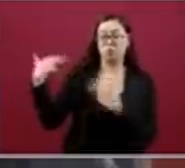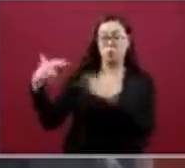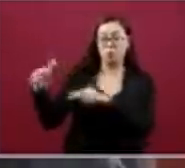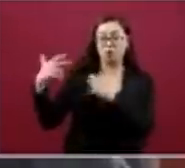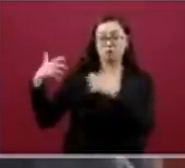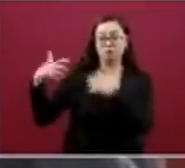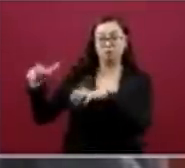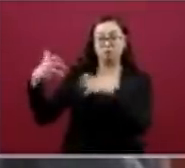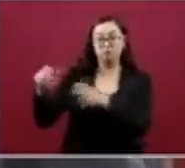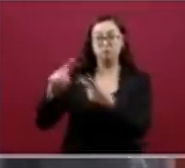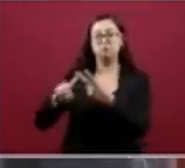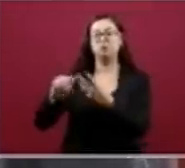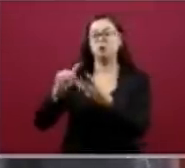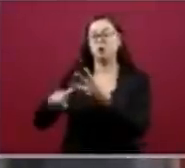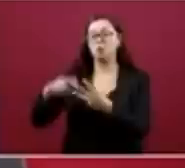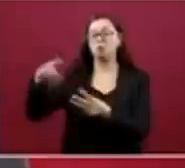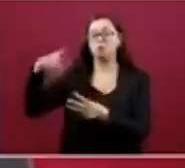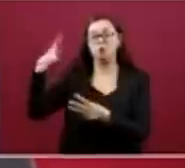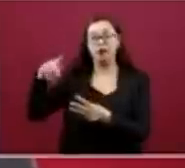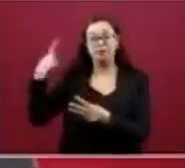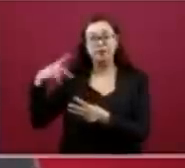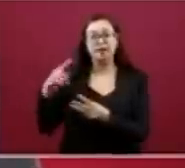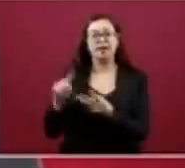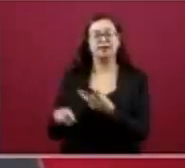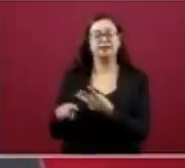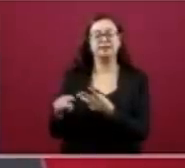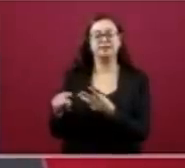de Puebla,